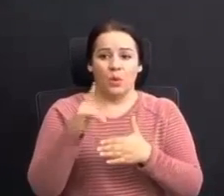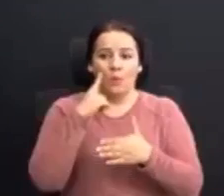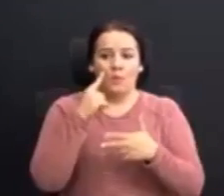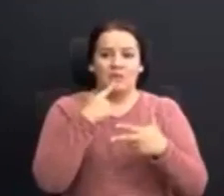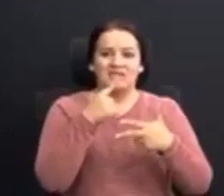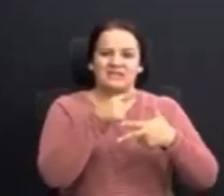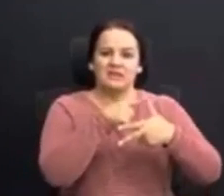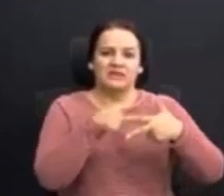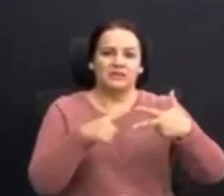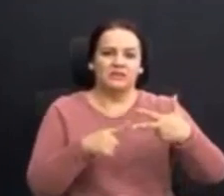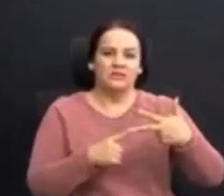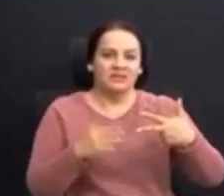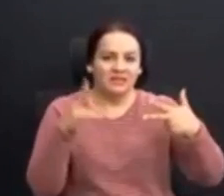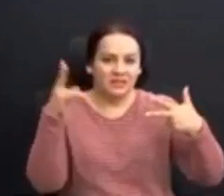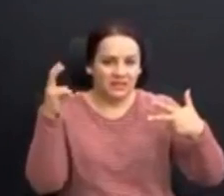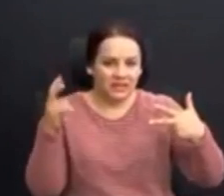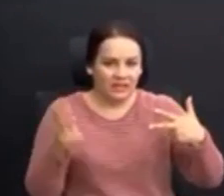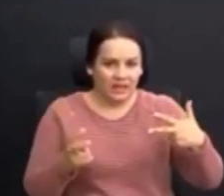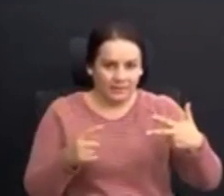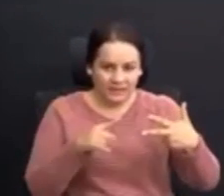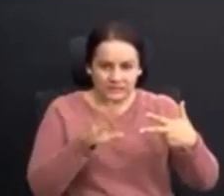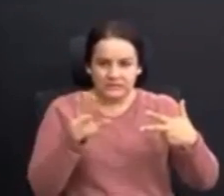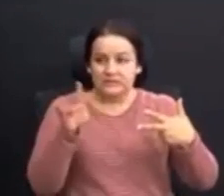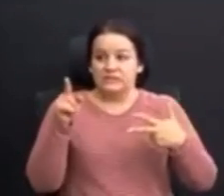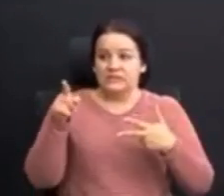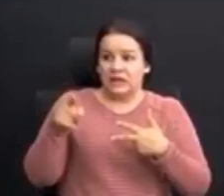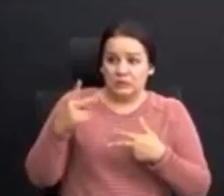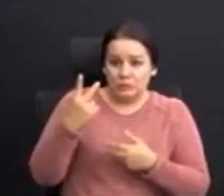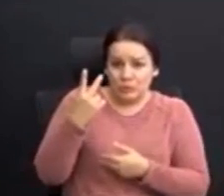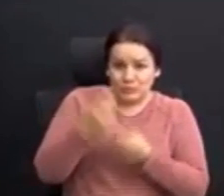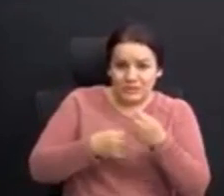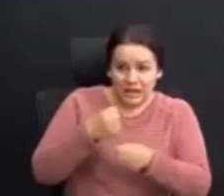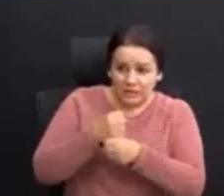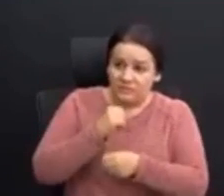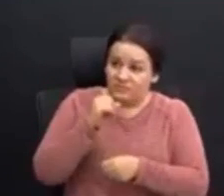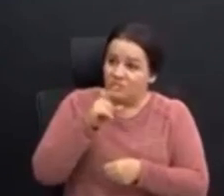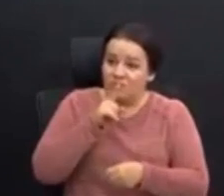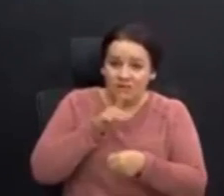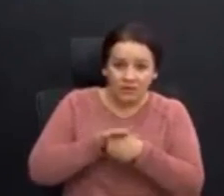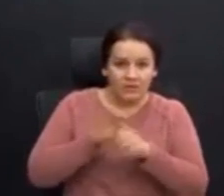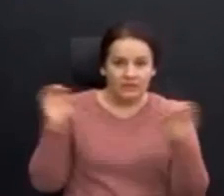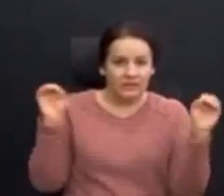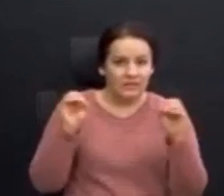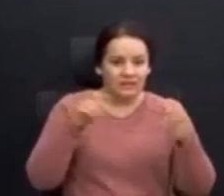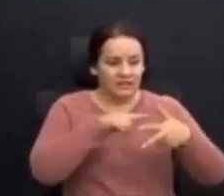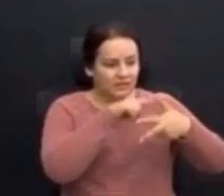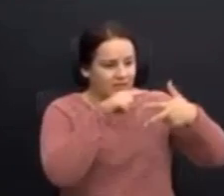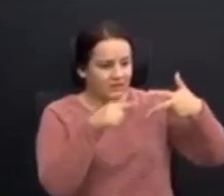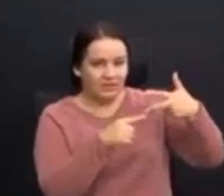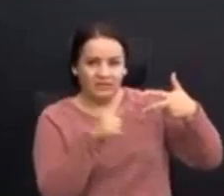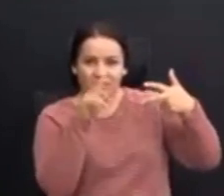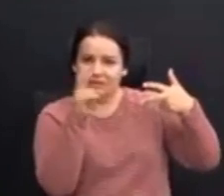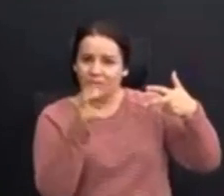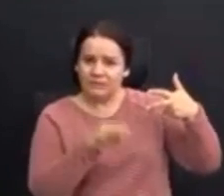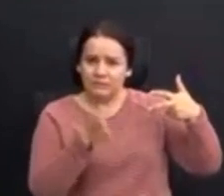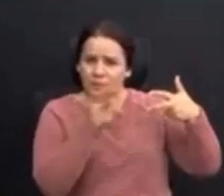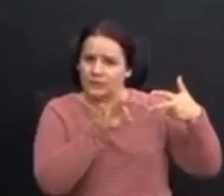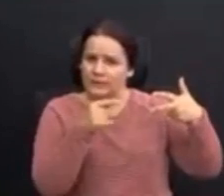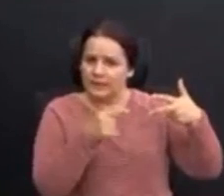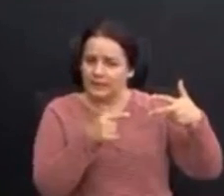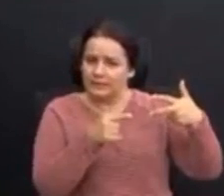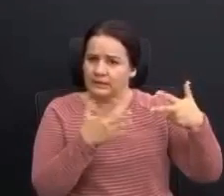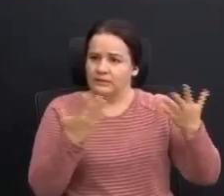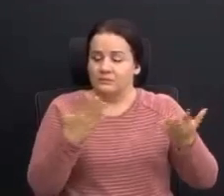3 temas. Si ellos en 2 años han incumplido la palabra en 3 temas importantísimos y fundamentales, pues